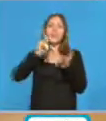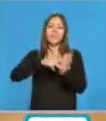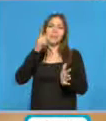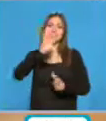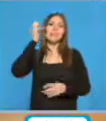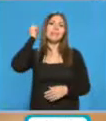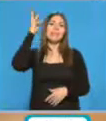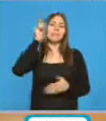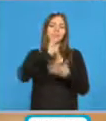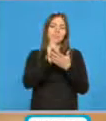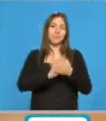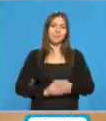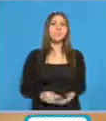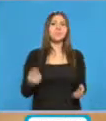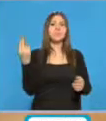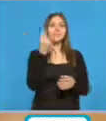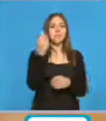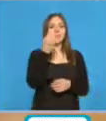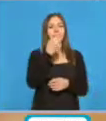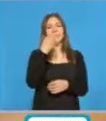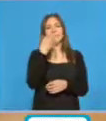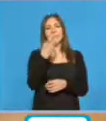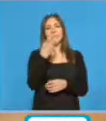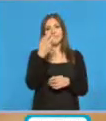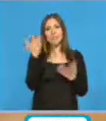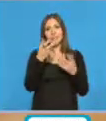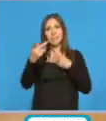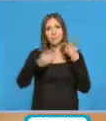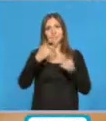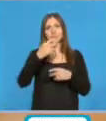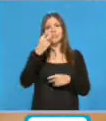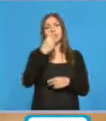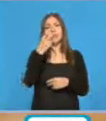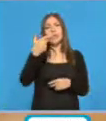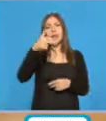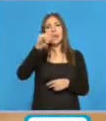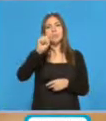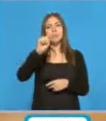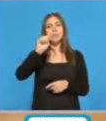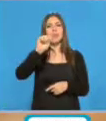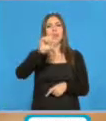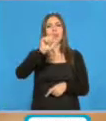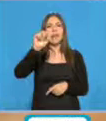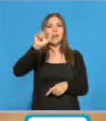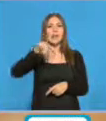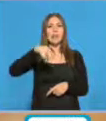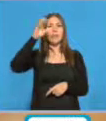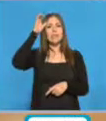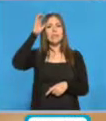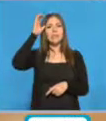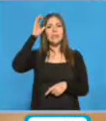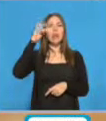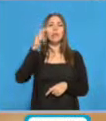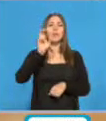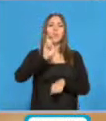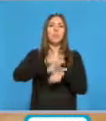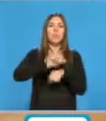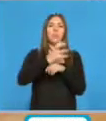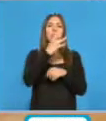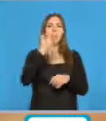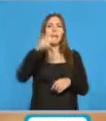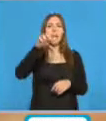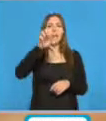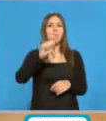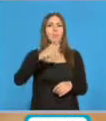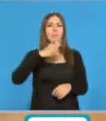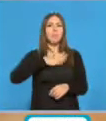alguno. Vamos a necesitar para estos tallarines con pollo 200 gramos de tallarines chinos de huevo, 400